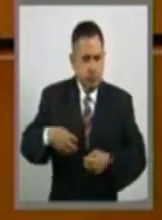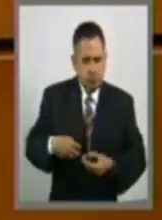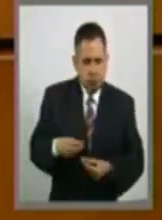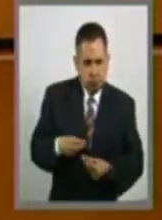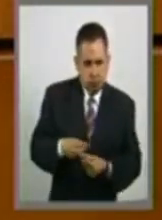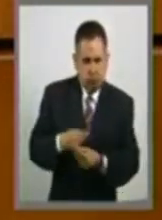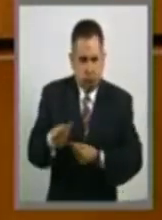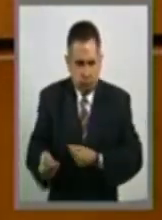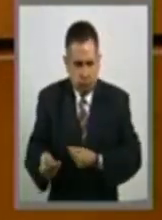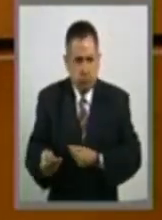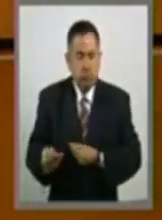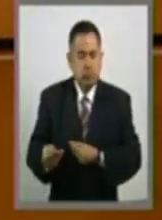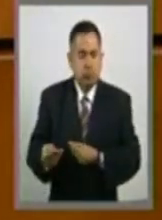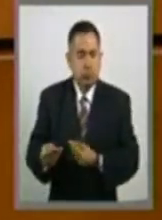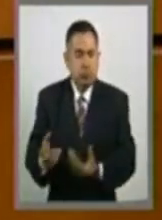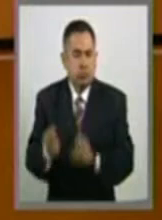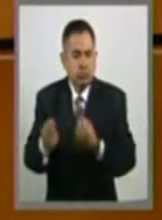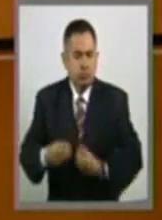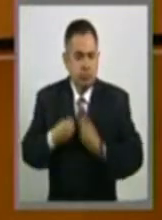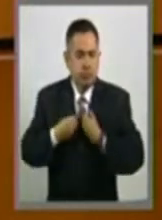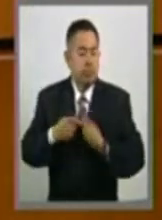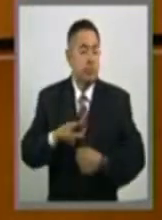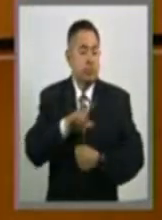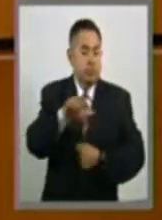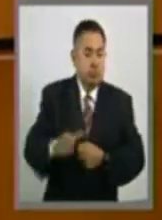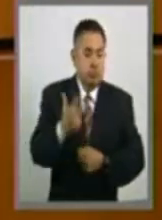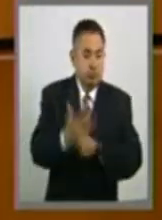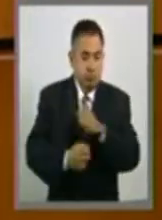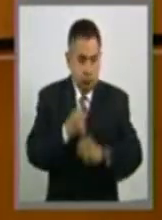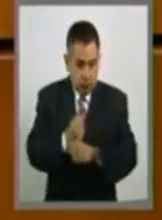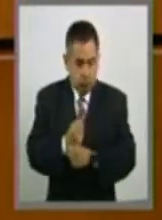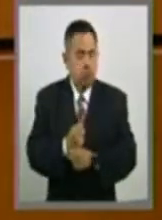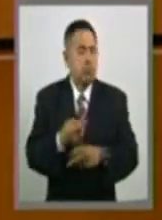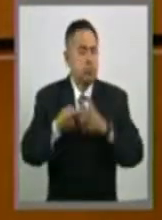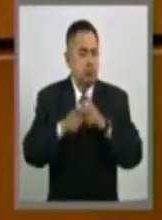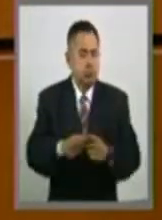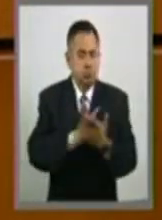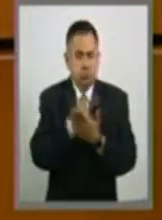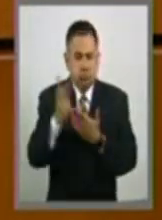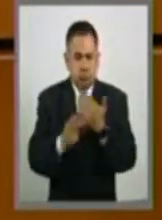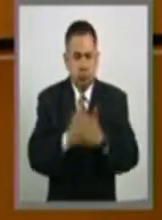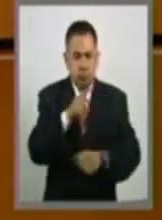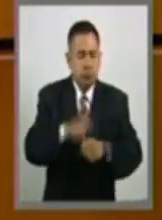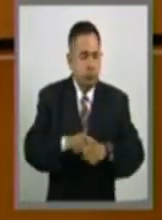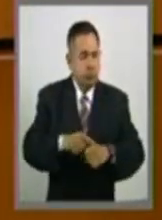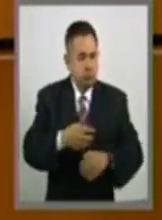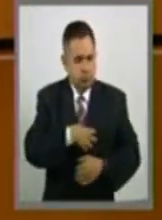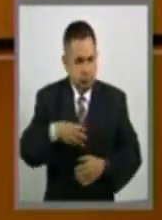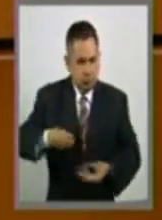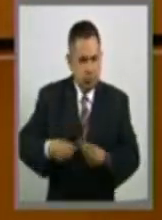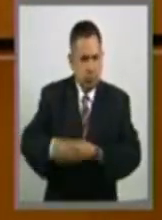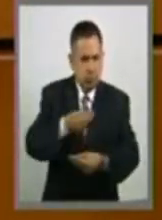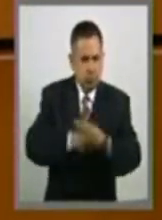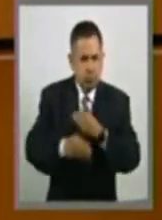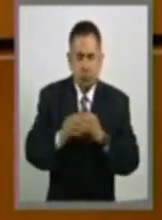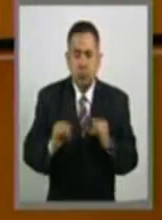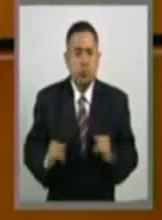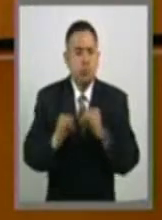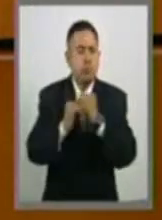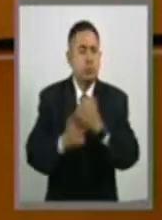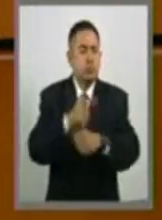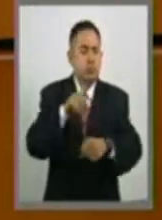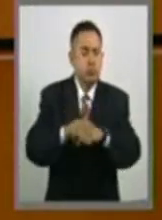8 años después, se inició el Programa Nacional de Trasplantes en el Instituto Nacional de Nutrición y Ciencias